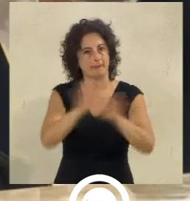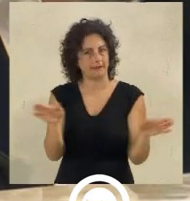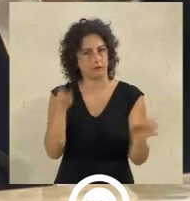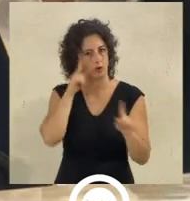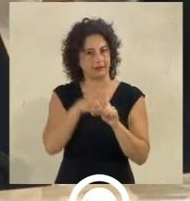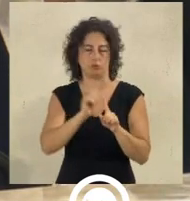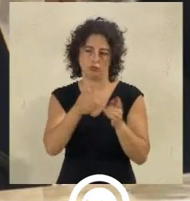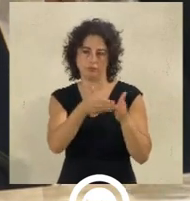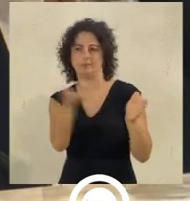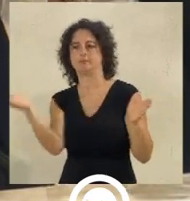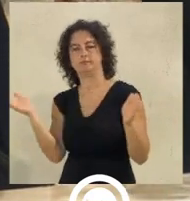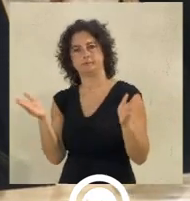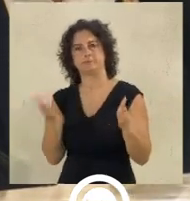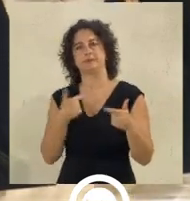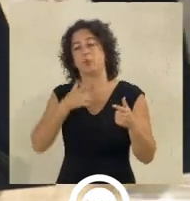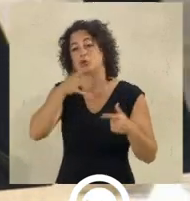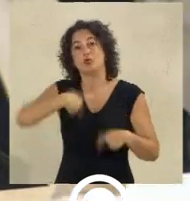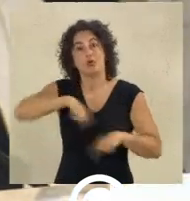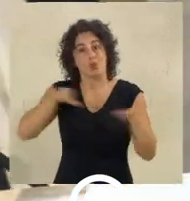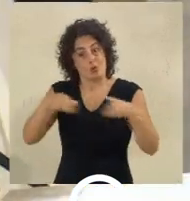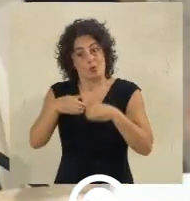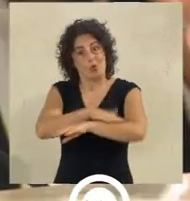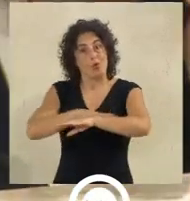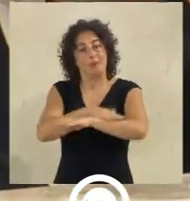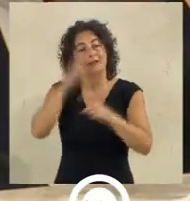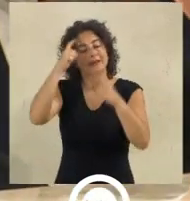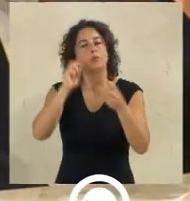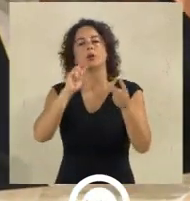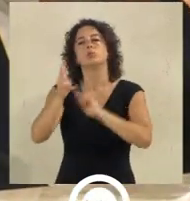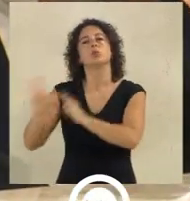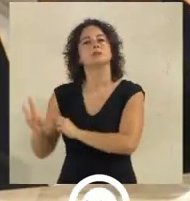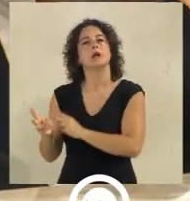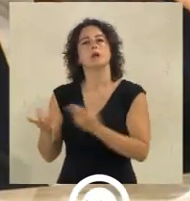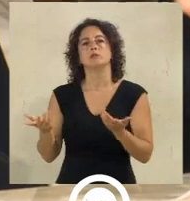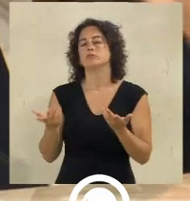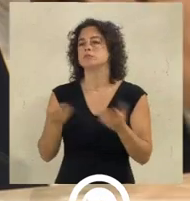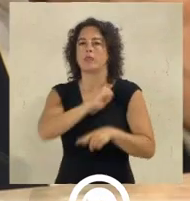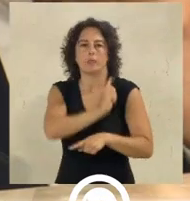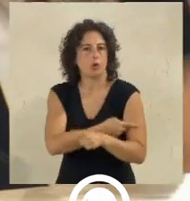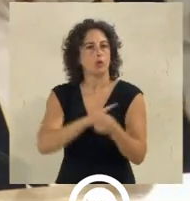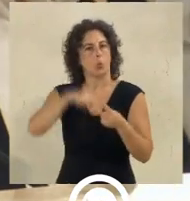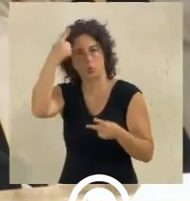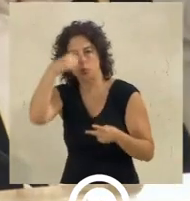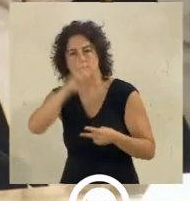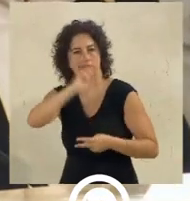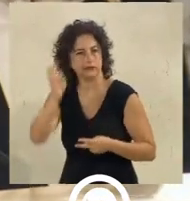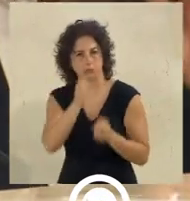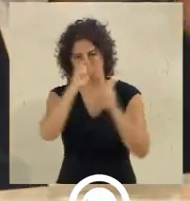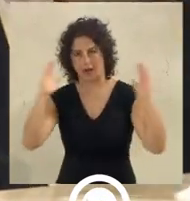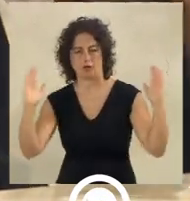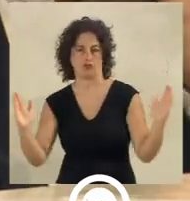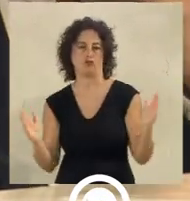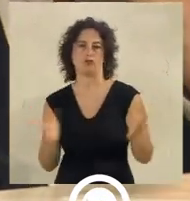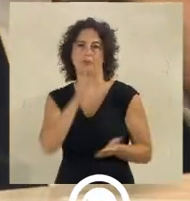esta corporación intentamos dar oferta de todo tipo, deportiva, cultural, durante todo el año,